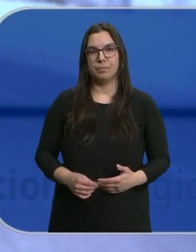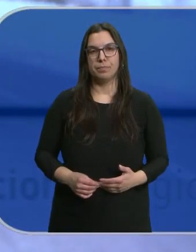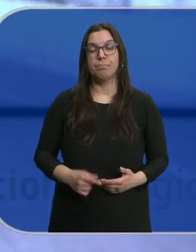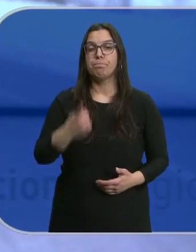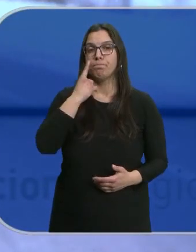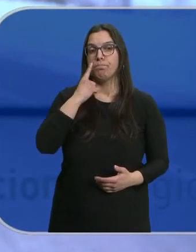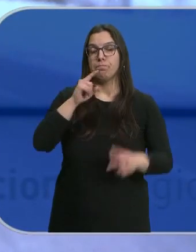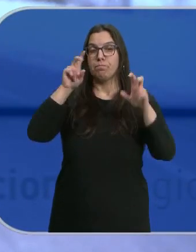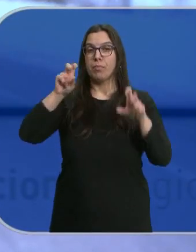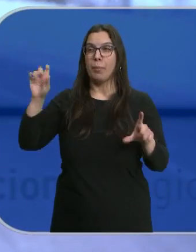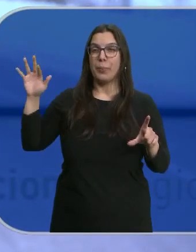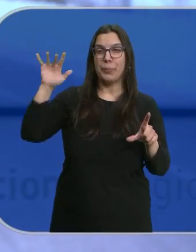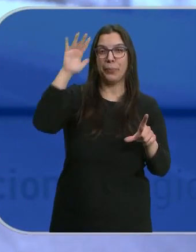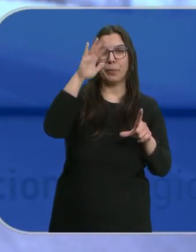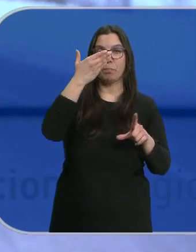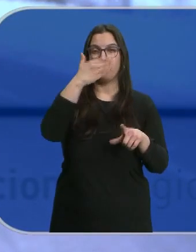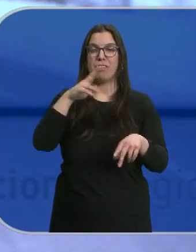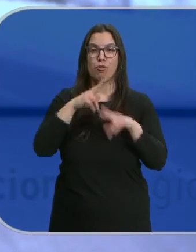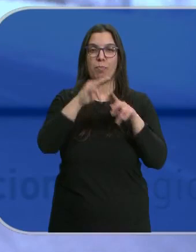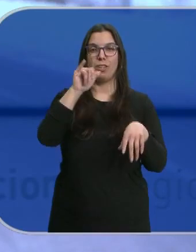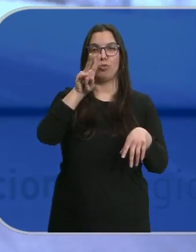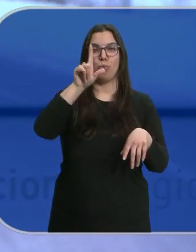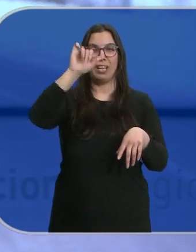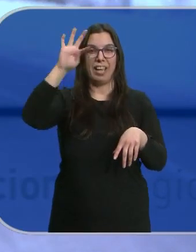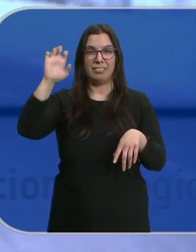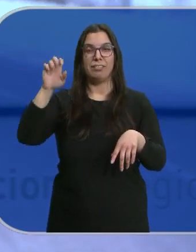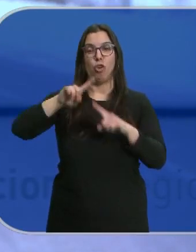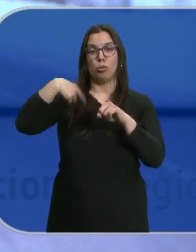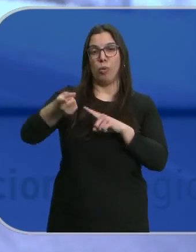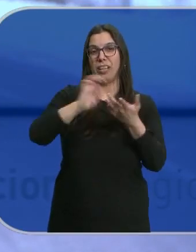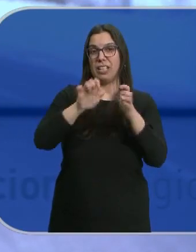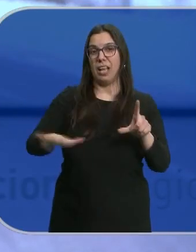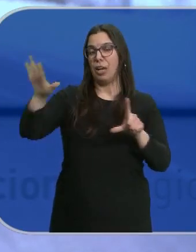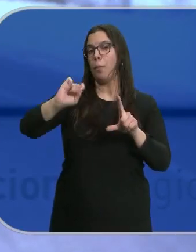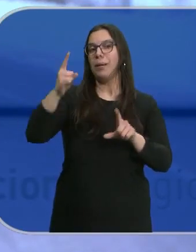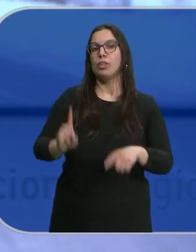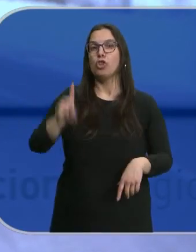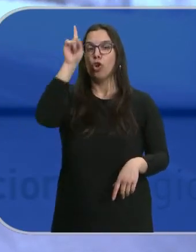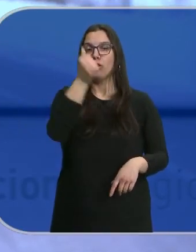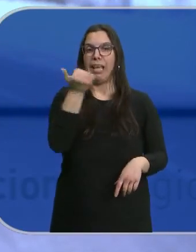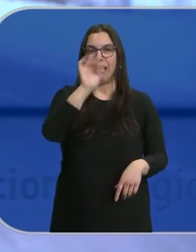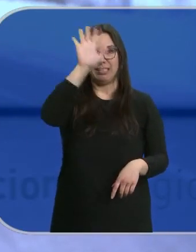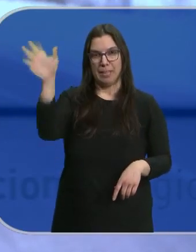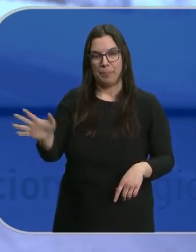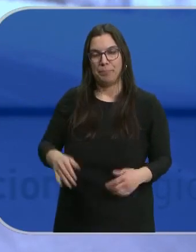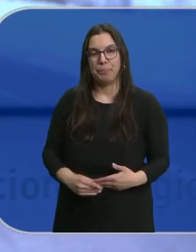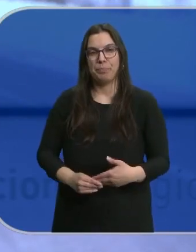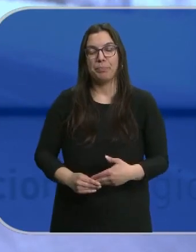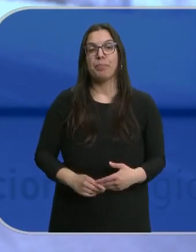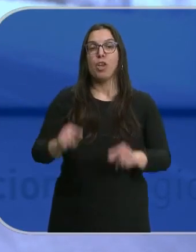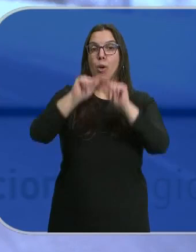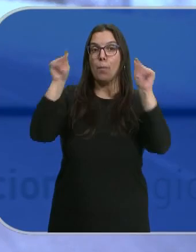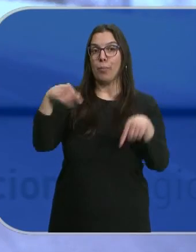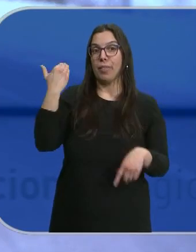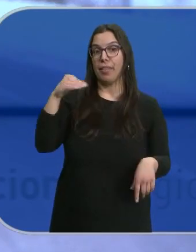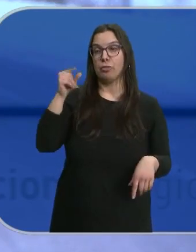Seguimos muy pendientes de la borrasca Juliet, que ha tenido consecuencias en toda Castilla y León, especialmente en la zona norte y este de la comunidad. En la provincia